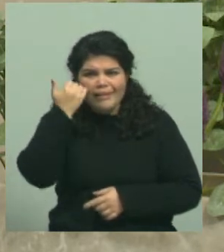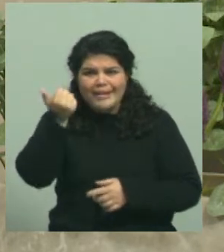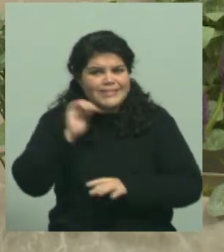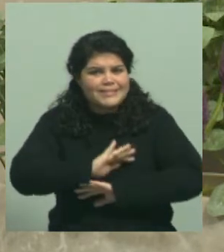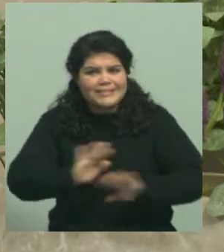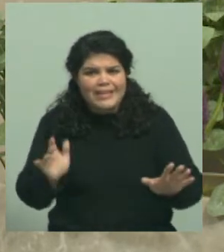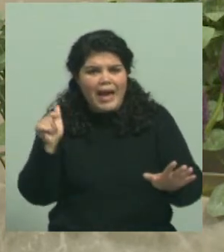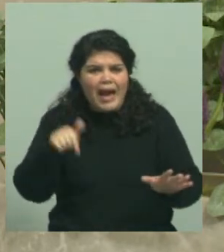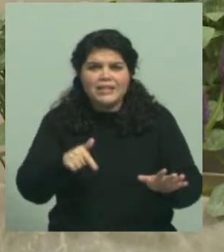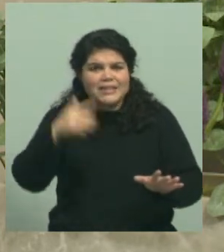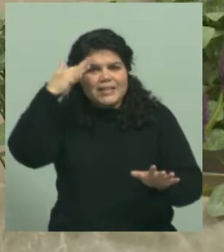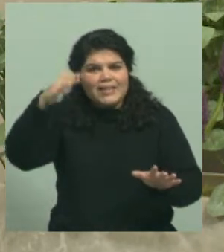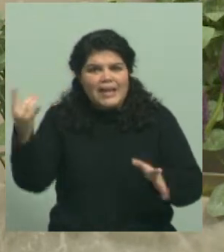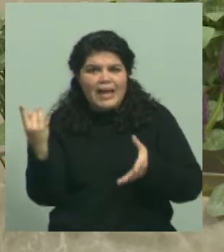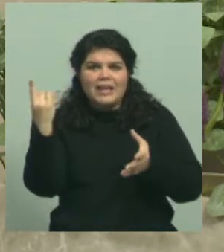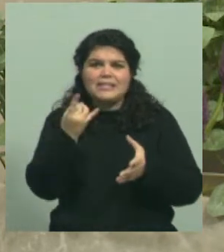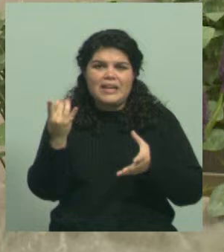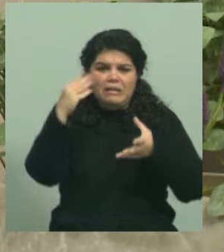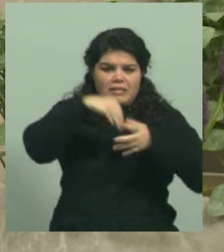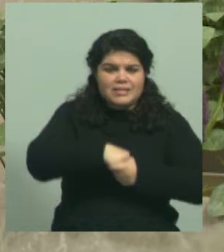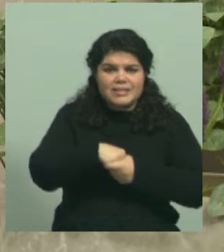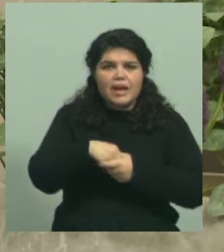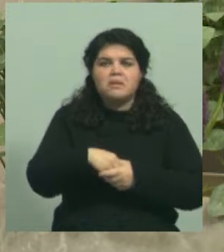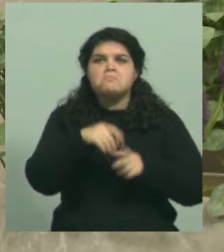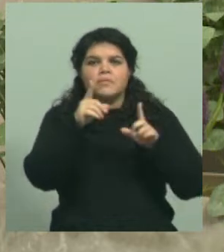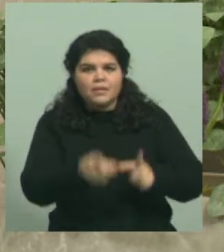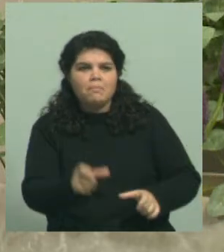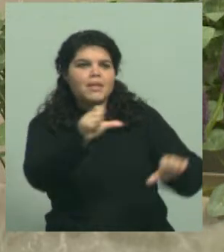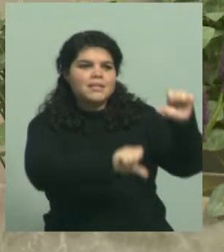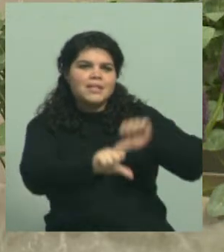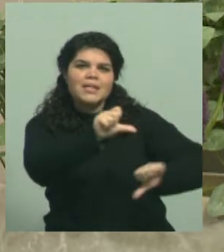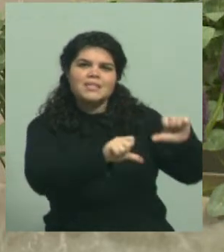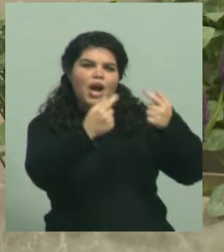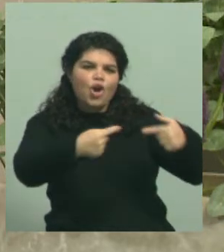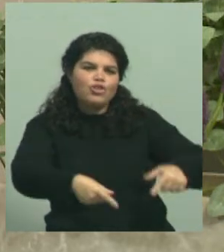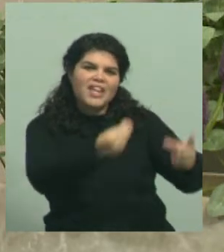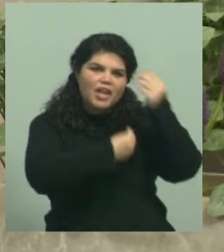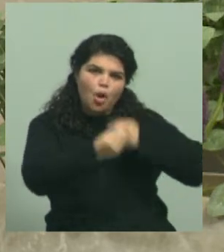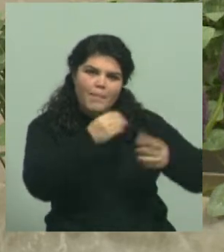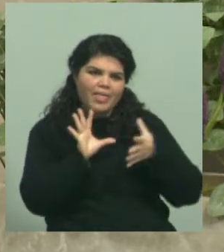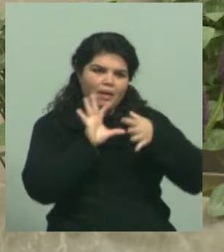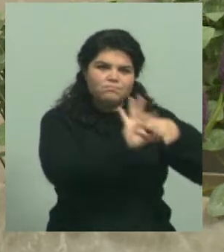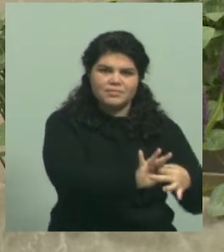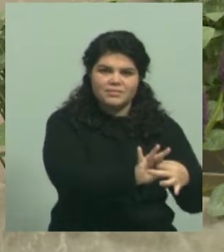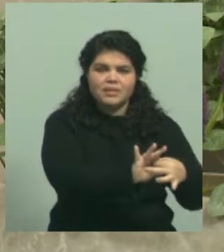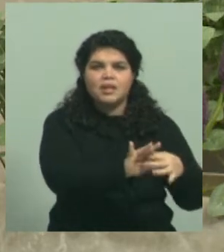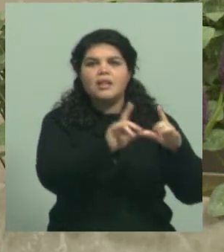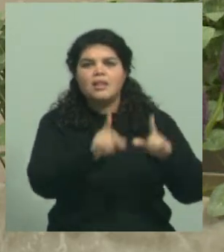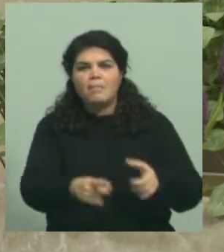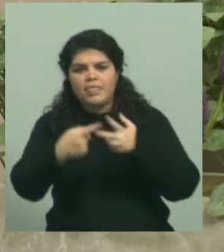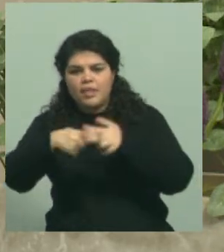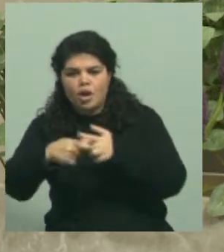pero la ciencia está en lo que comemos, en lo que se produce, me parece, y la tecnología, digo, me parece